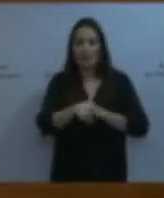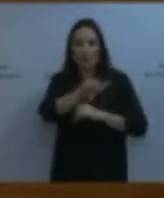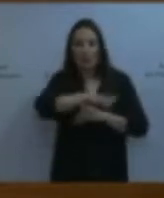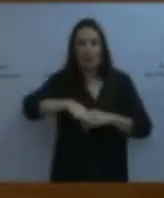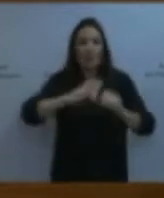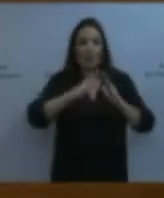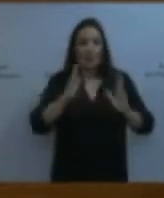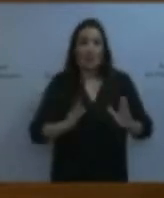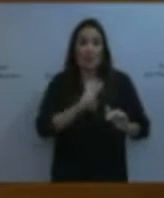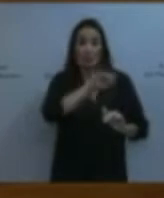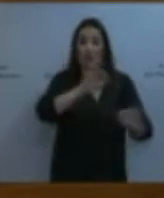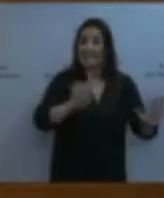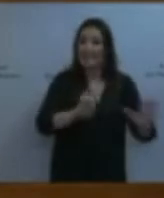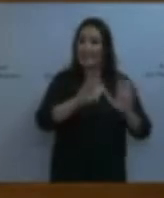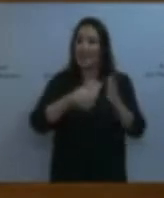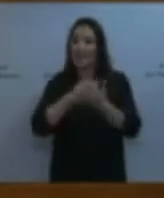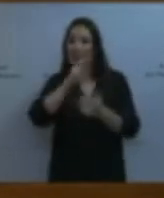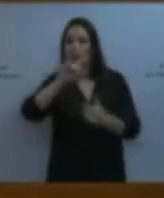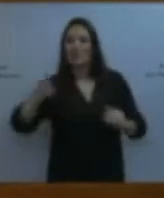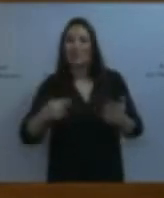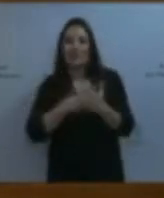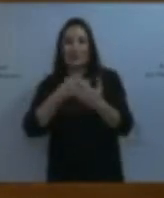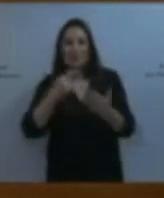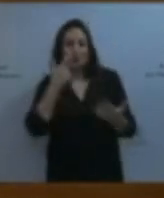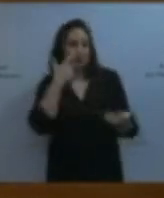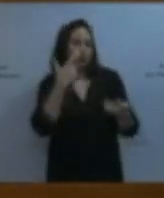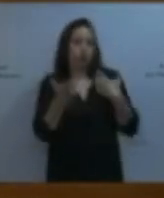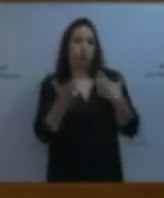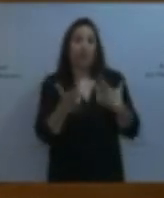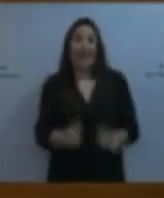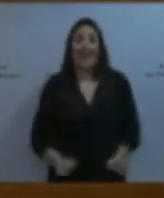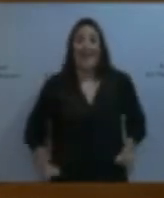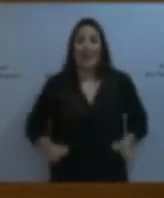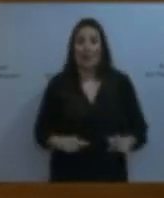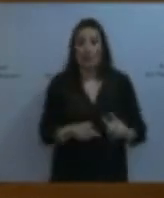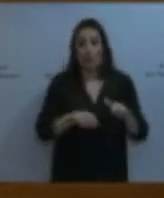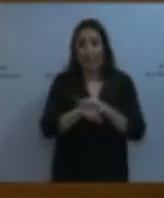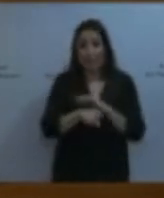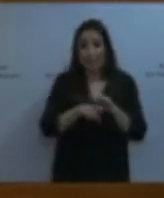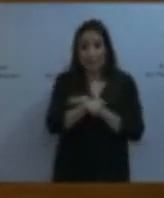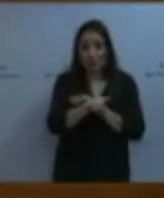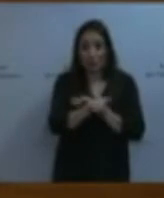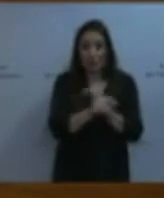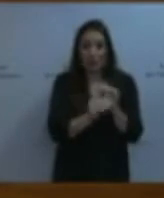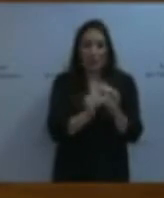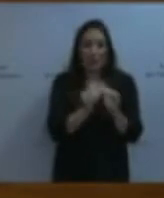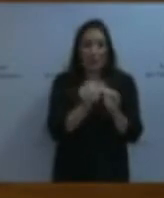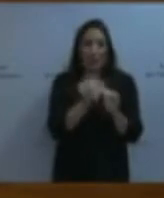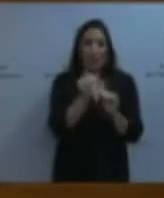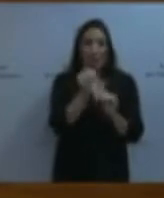al 2016, se ve claro cómo los gastos de gestión crecen cada